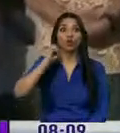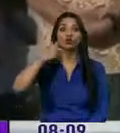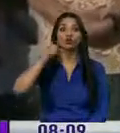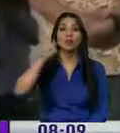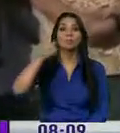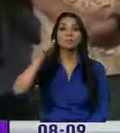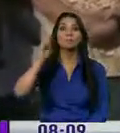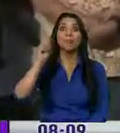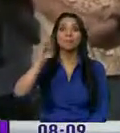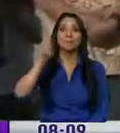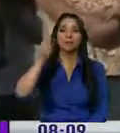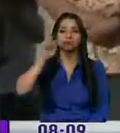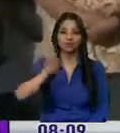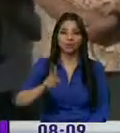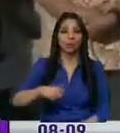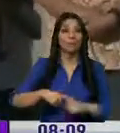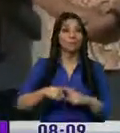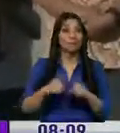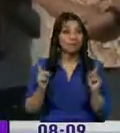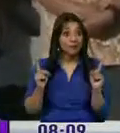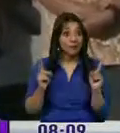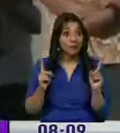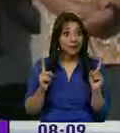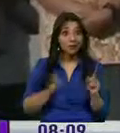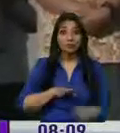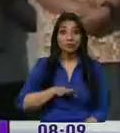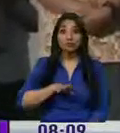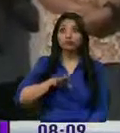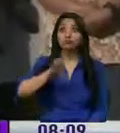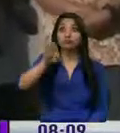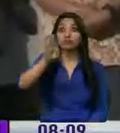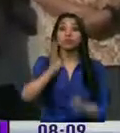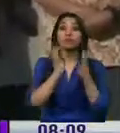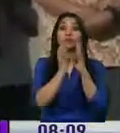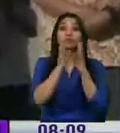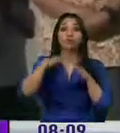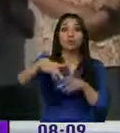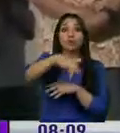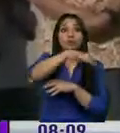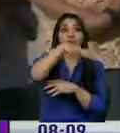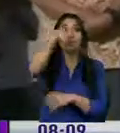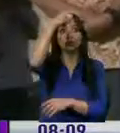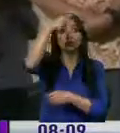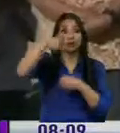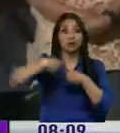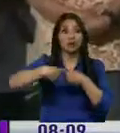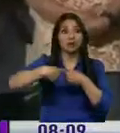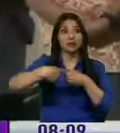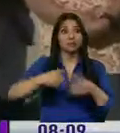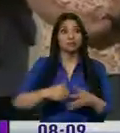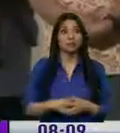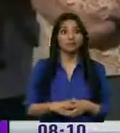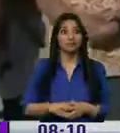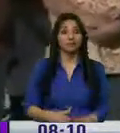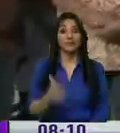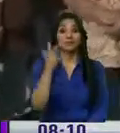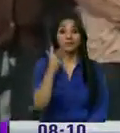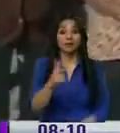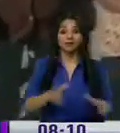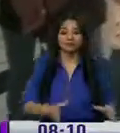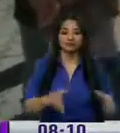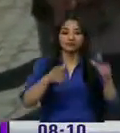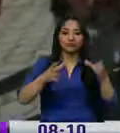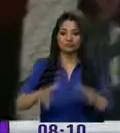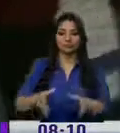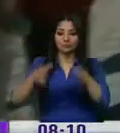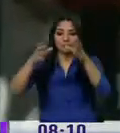sin embargo esto está ubicado y subiendo por el bosque en el sector norte de la capital aquí hay tres tanques indistintamente